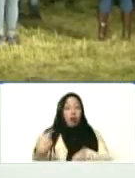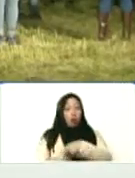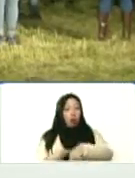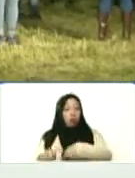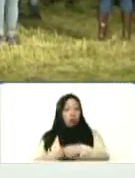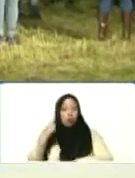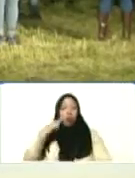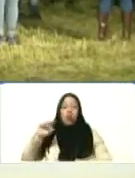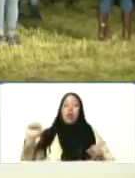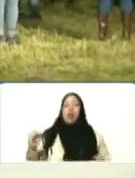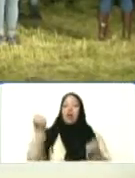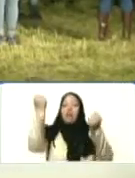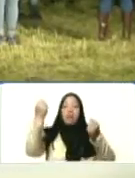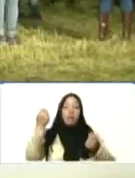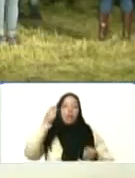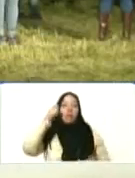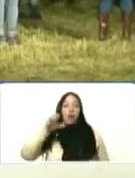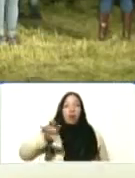la patria!